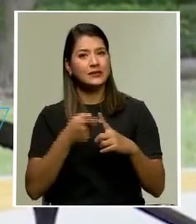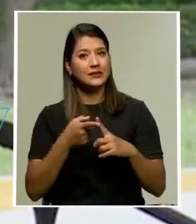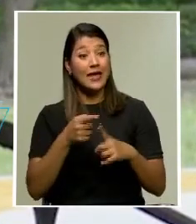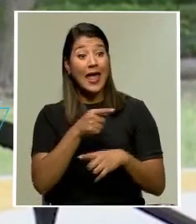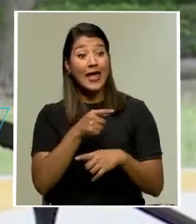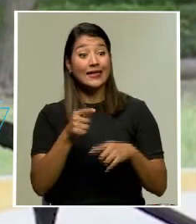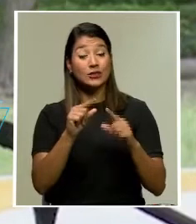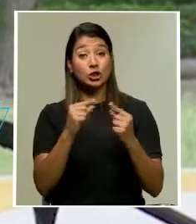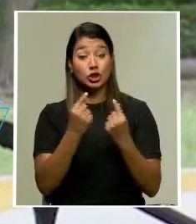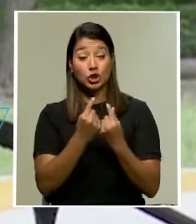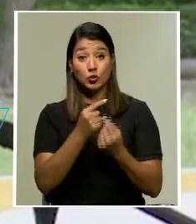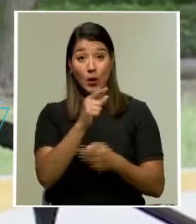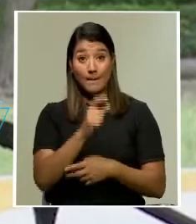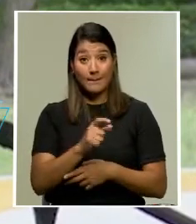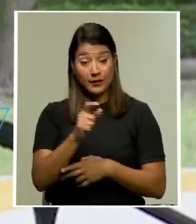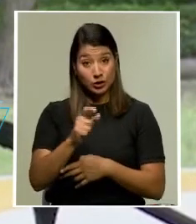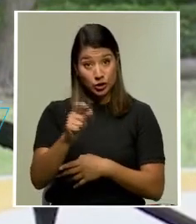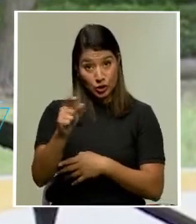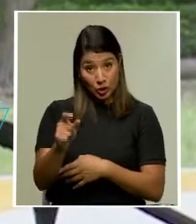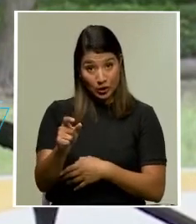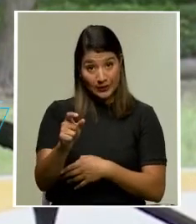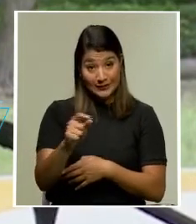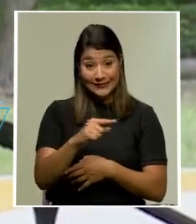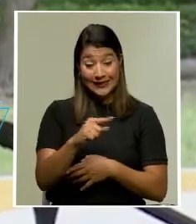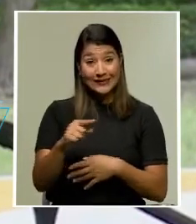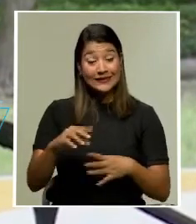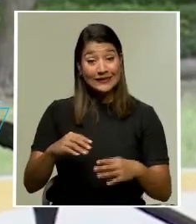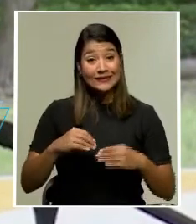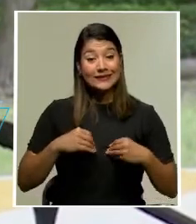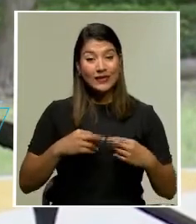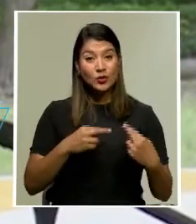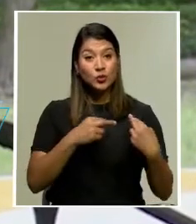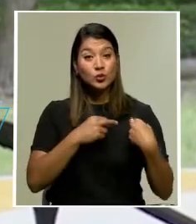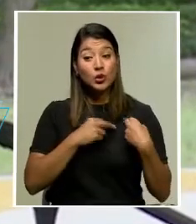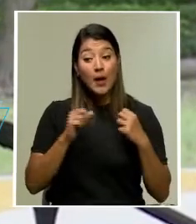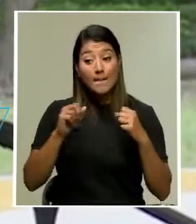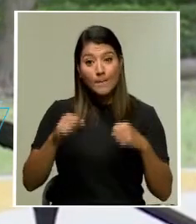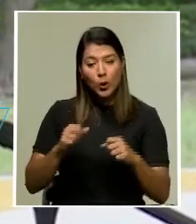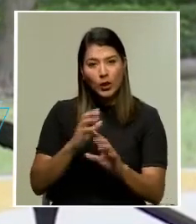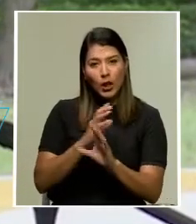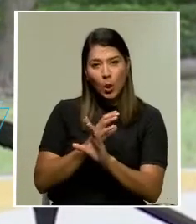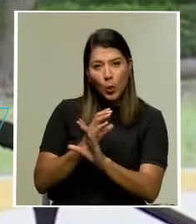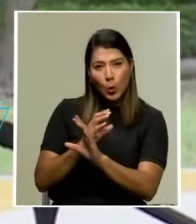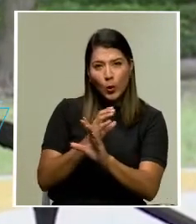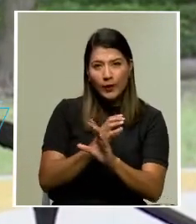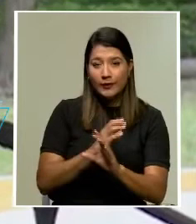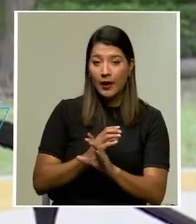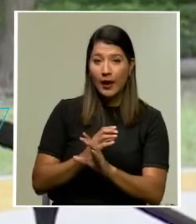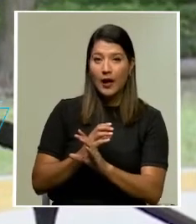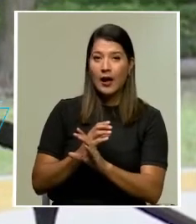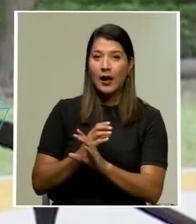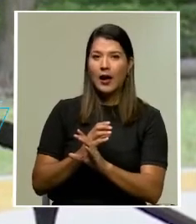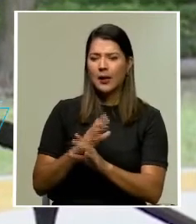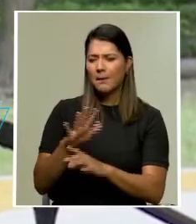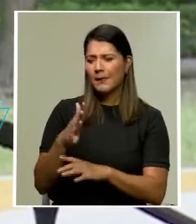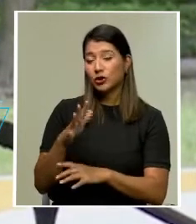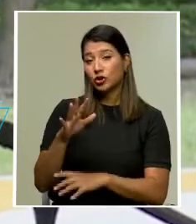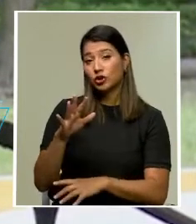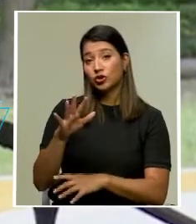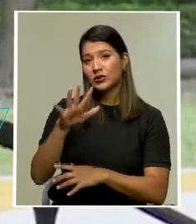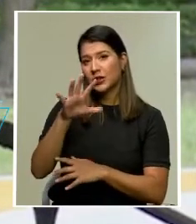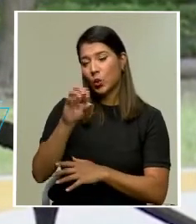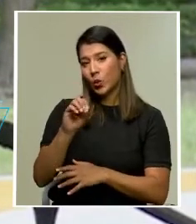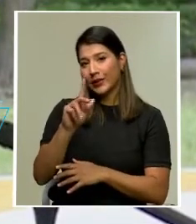grupos de personas se encarguen de dar mantenimiento a una porción de aproximadamente